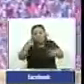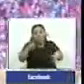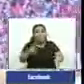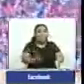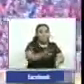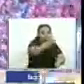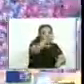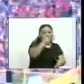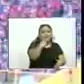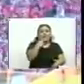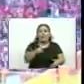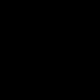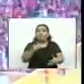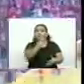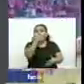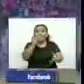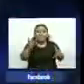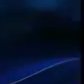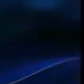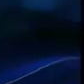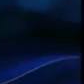ganador, el cielo de la victoria.